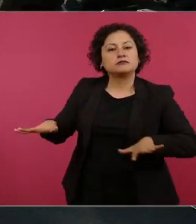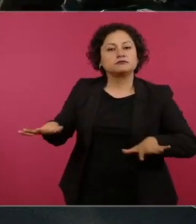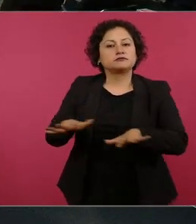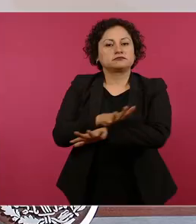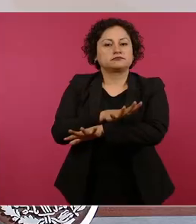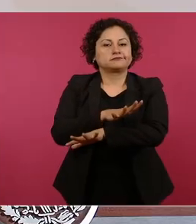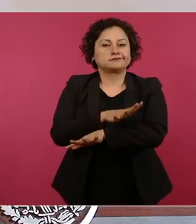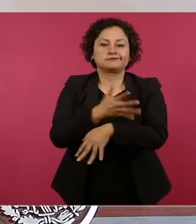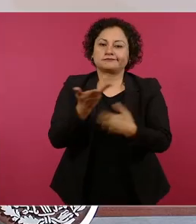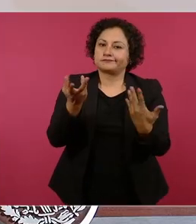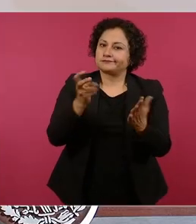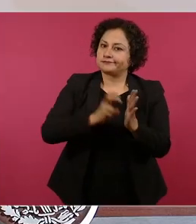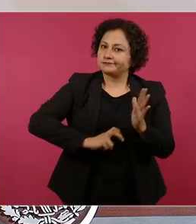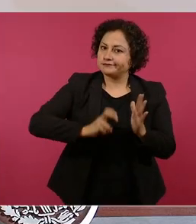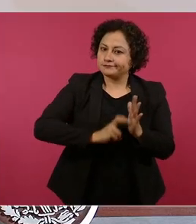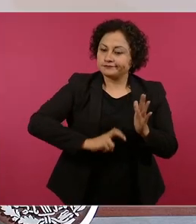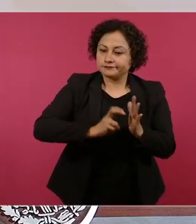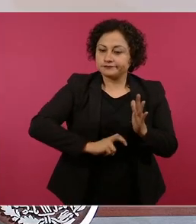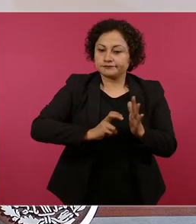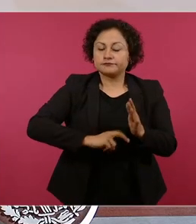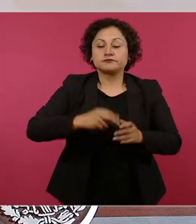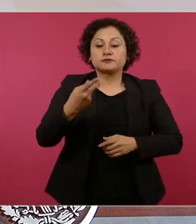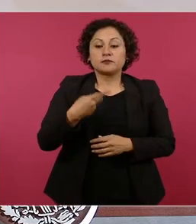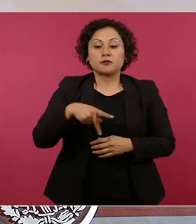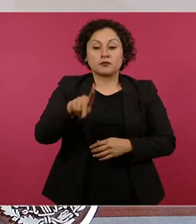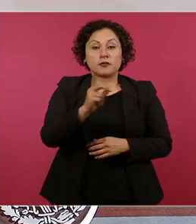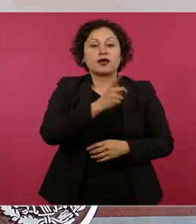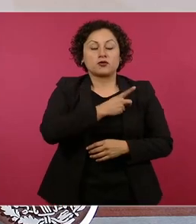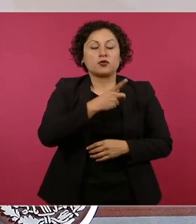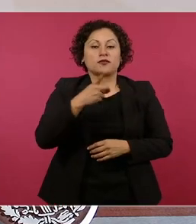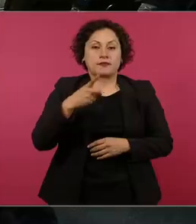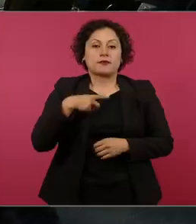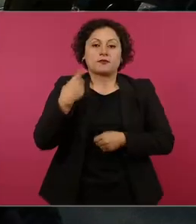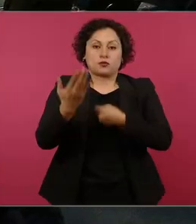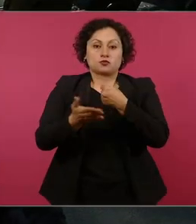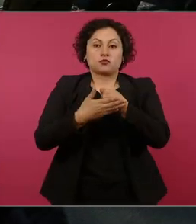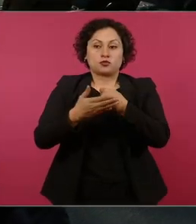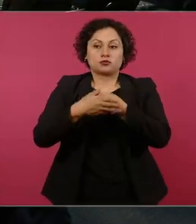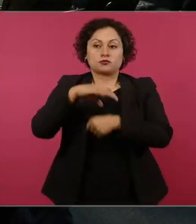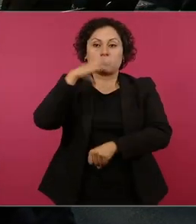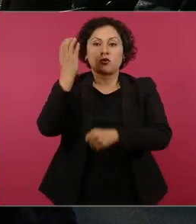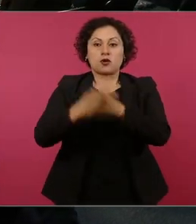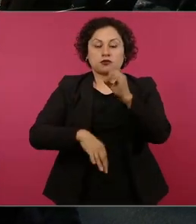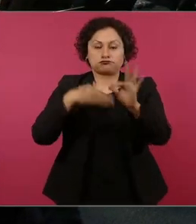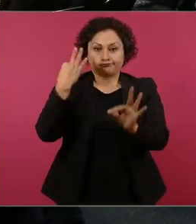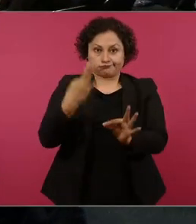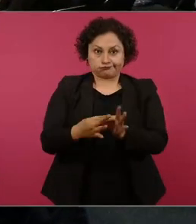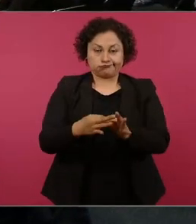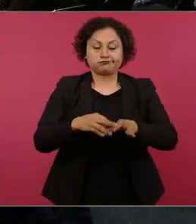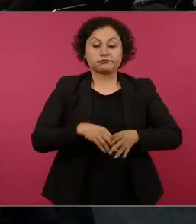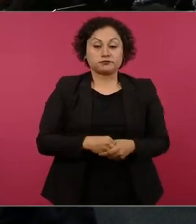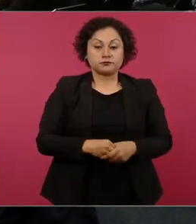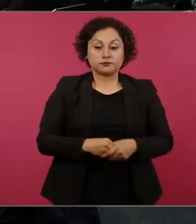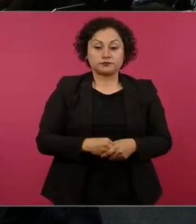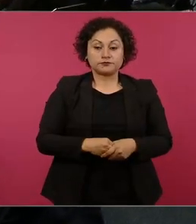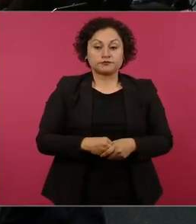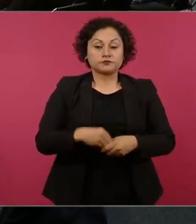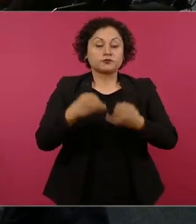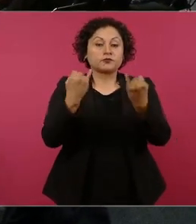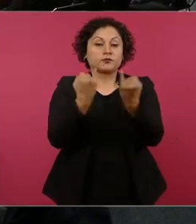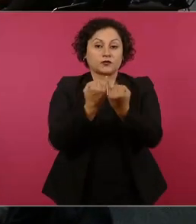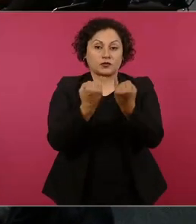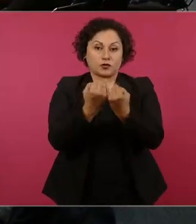modificar pero sí vamos a a concluirlo también este puente